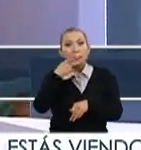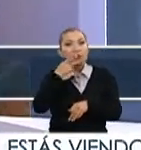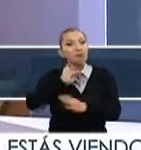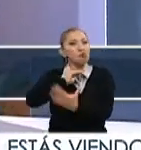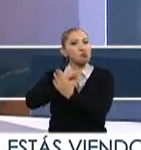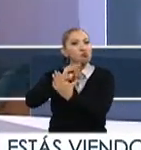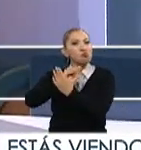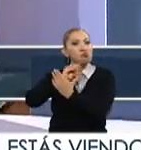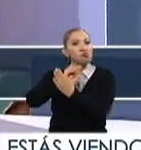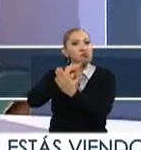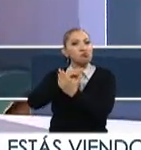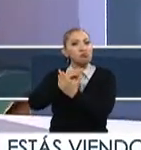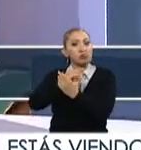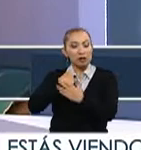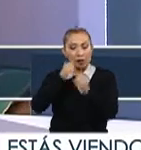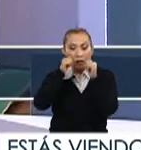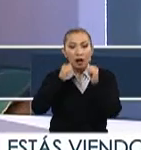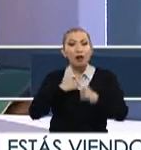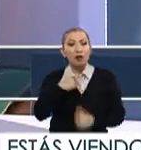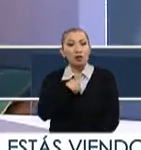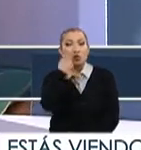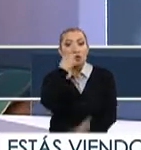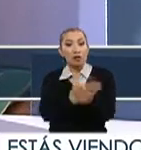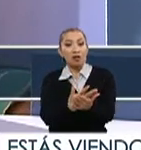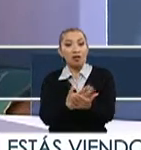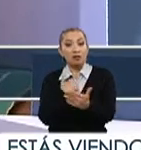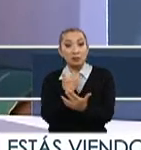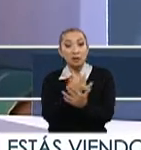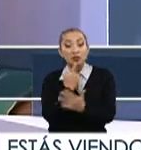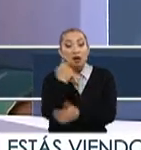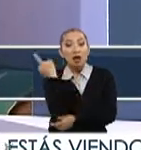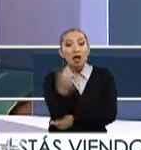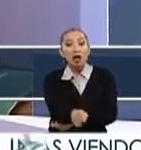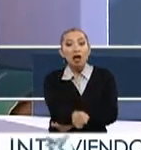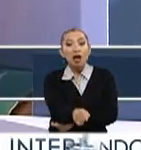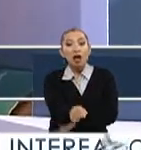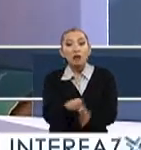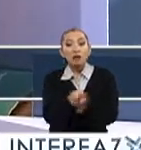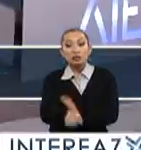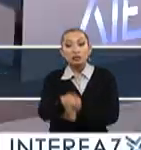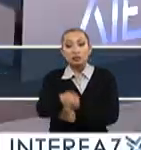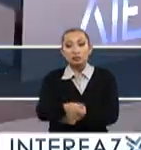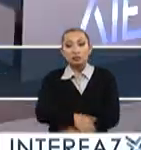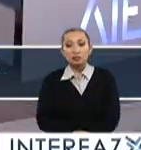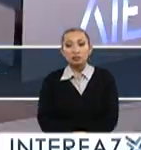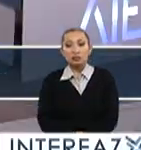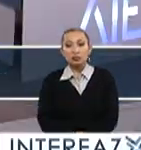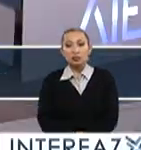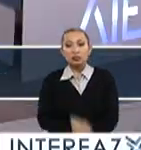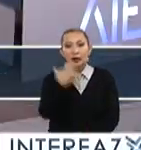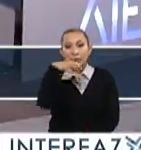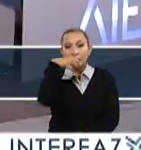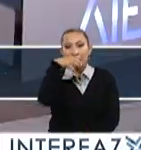no le va a hacer caso, nada más va a hacer caso a mí. Ella está esperando a que yo le dé una orden, por ejemplo, saluda.